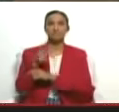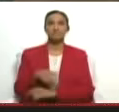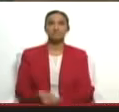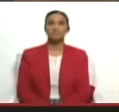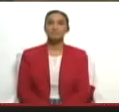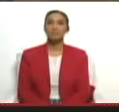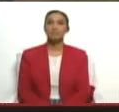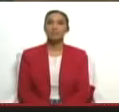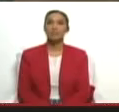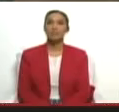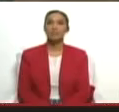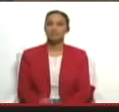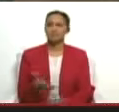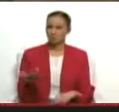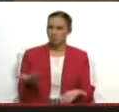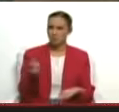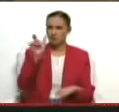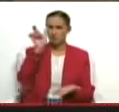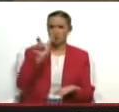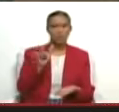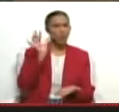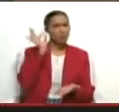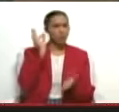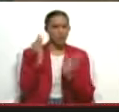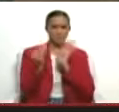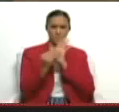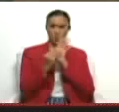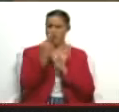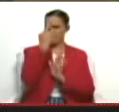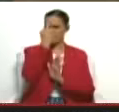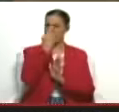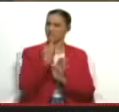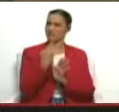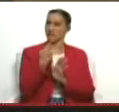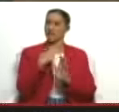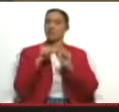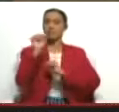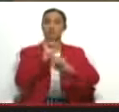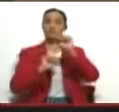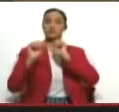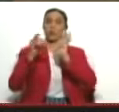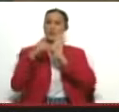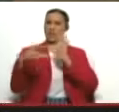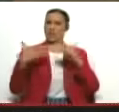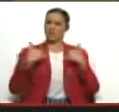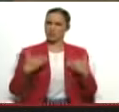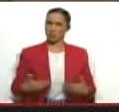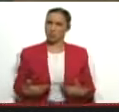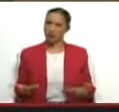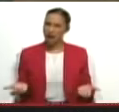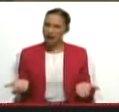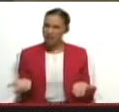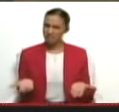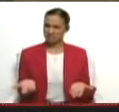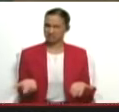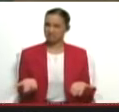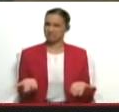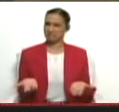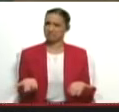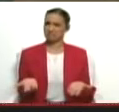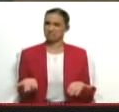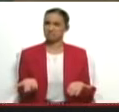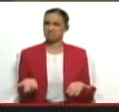llamarse defensor de los Derechos Humanos para luego aparecer ese video que ustedes están viendo